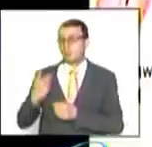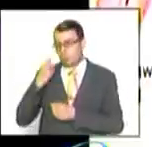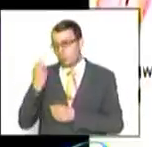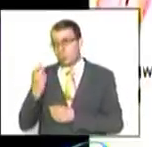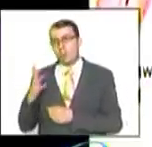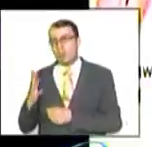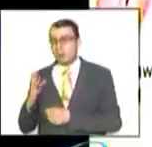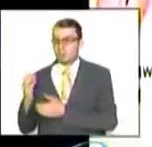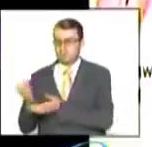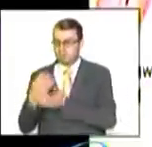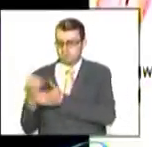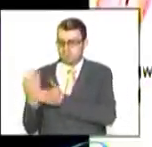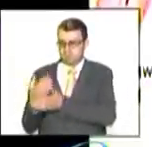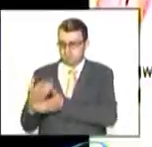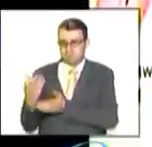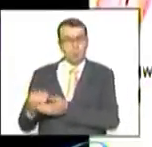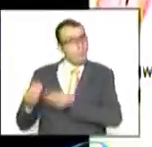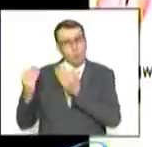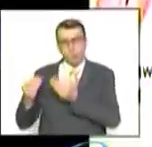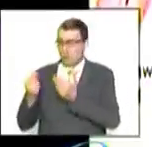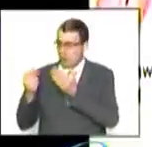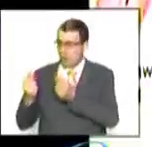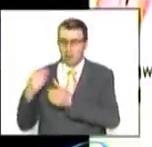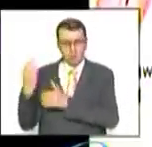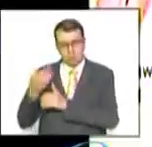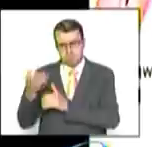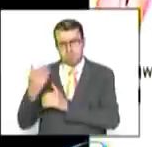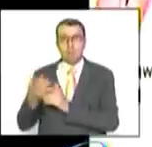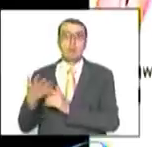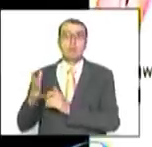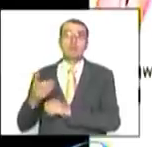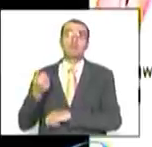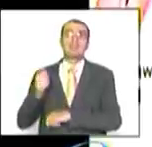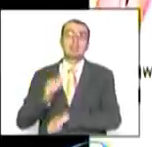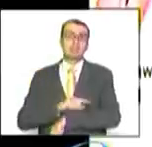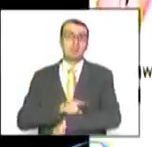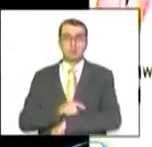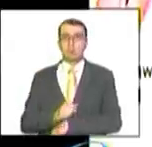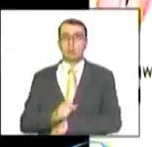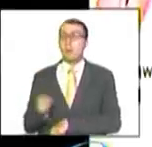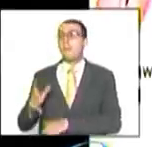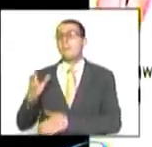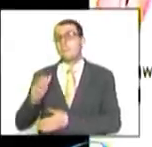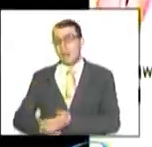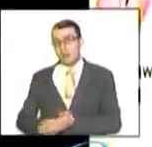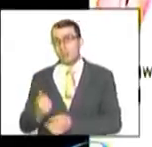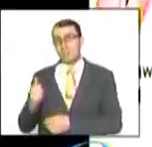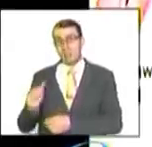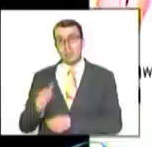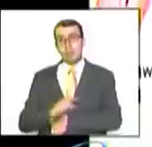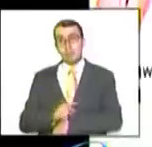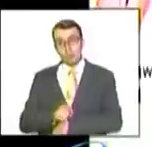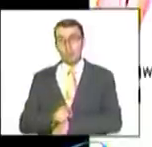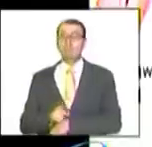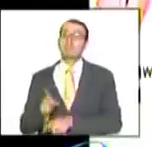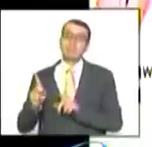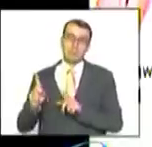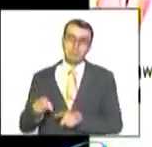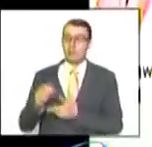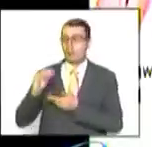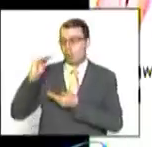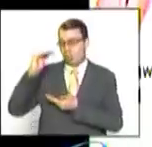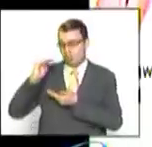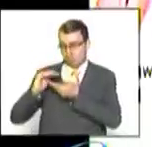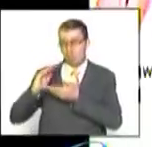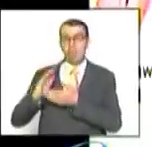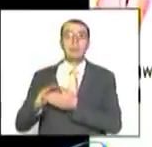3.000 revoluciones por un lapso de 10 minutos. Si lo hace por menos de 10 minutos, también las plaquetas van a